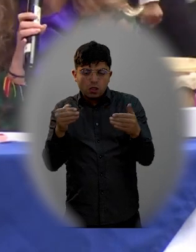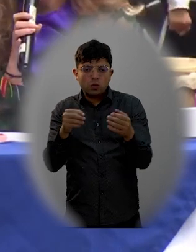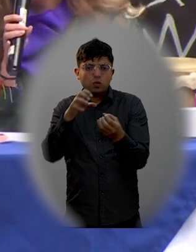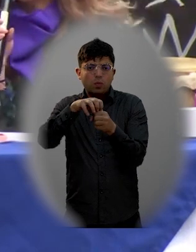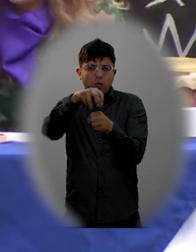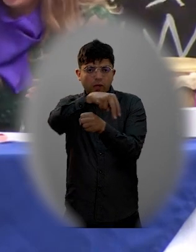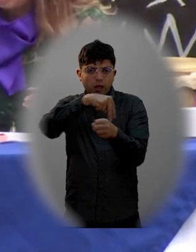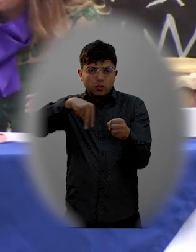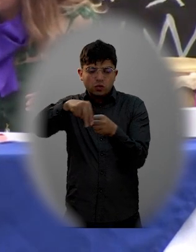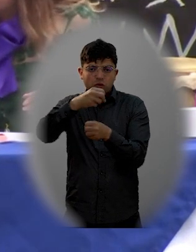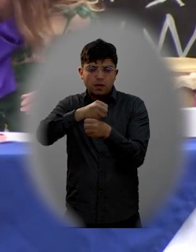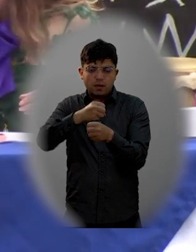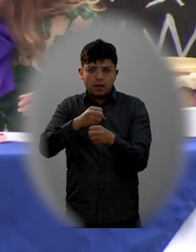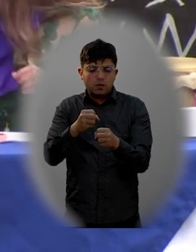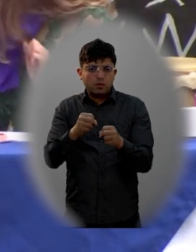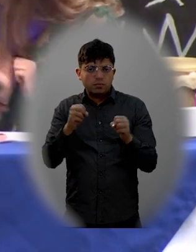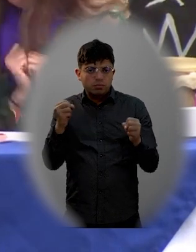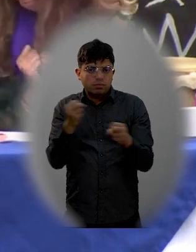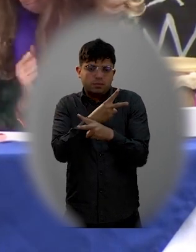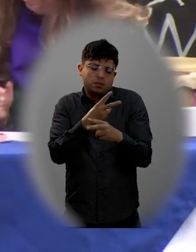trabajando.